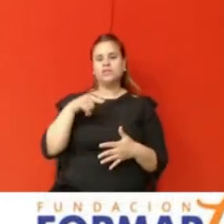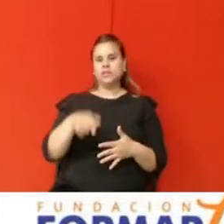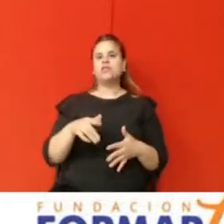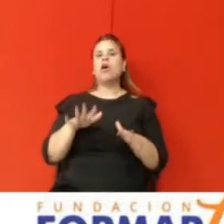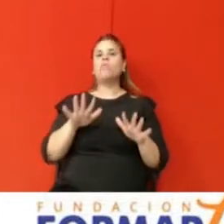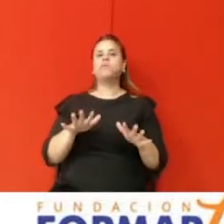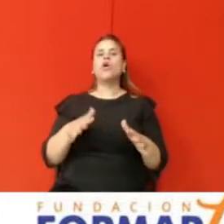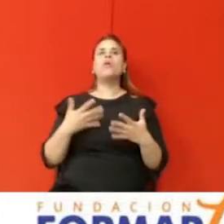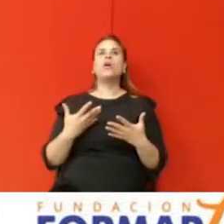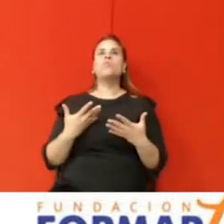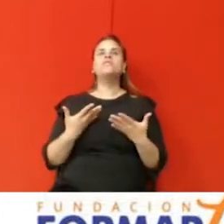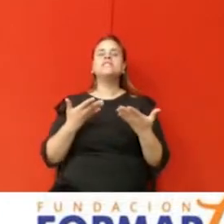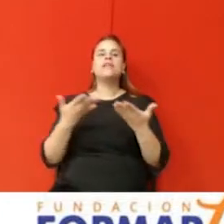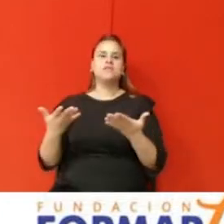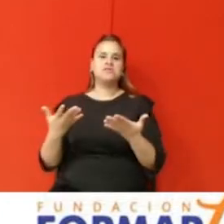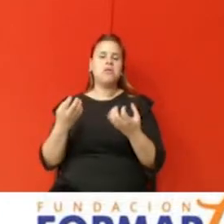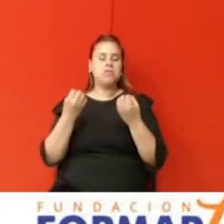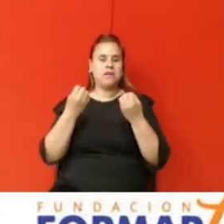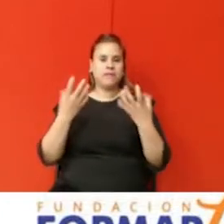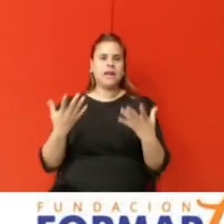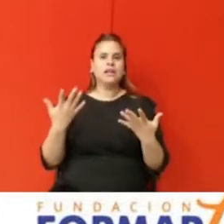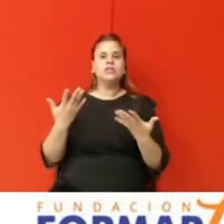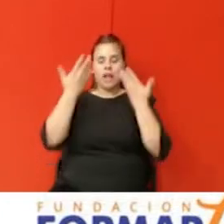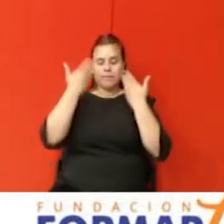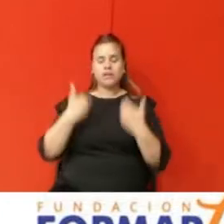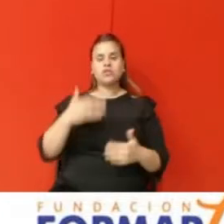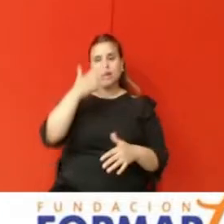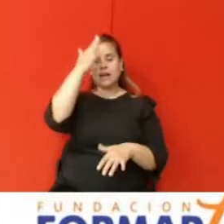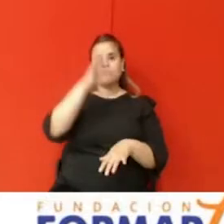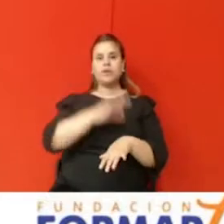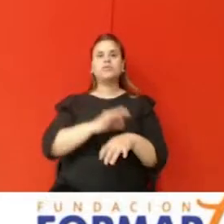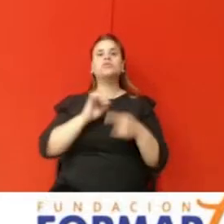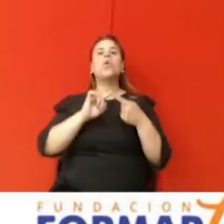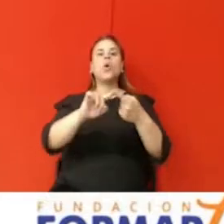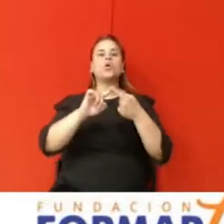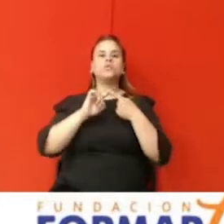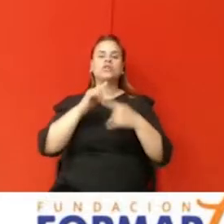manos. Uno como paciente está en más contacto con la enfermera.